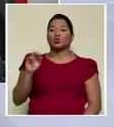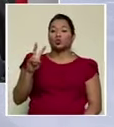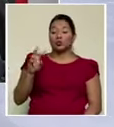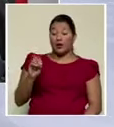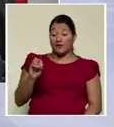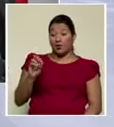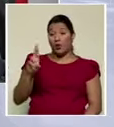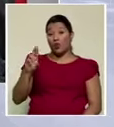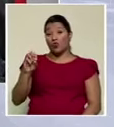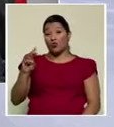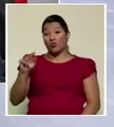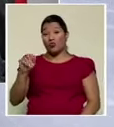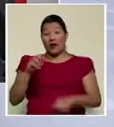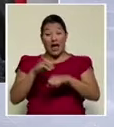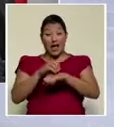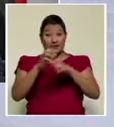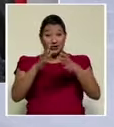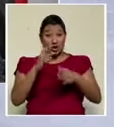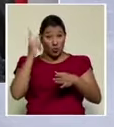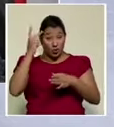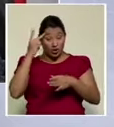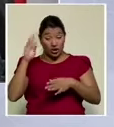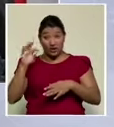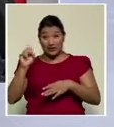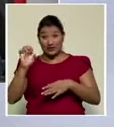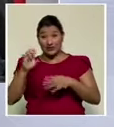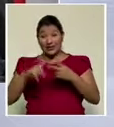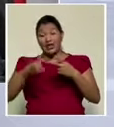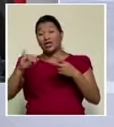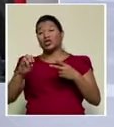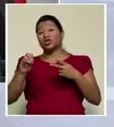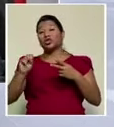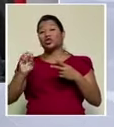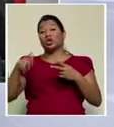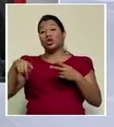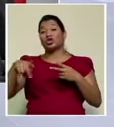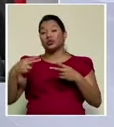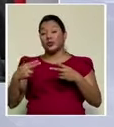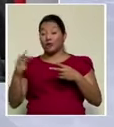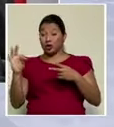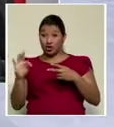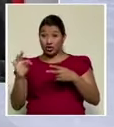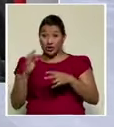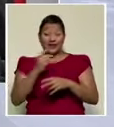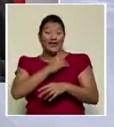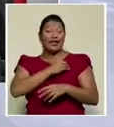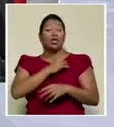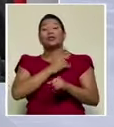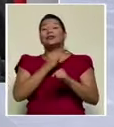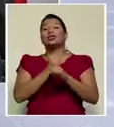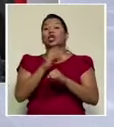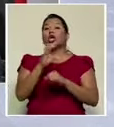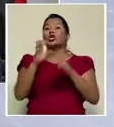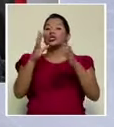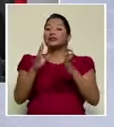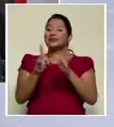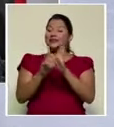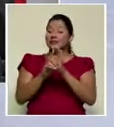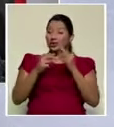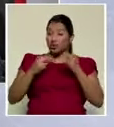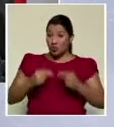del Tribunal Supremo de Elecciones, Joseph Thompson, director del Instituto Interamericano de Derechos Humanos y del Centro de Promoción